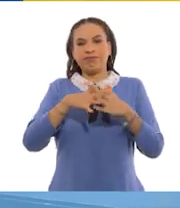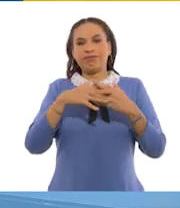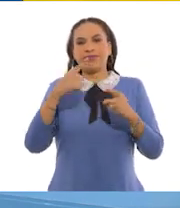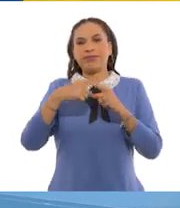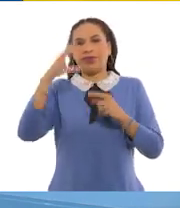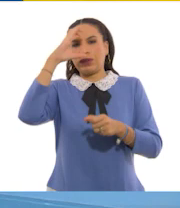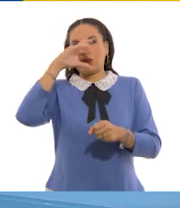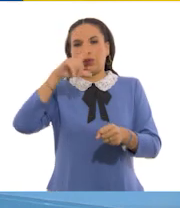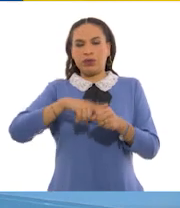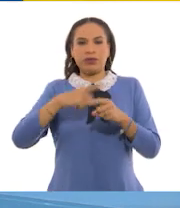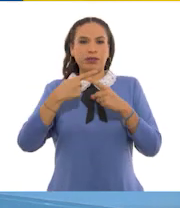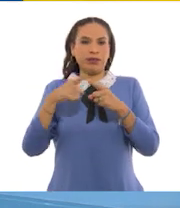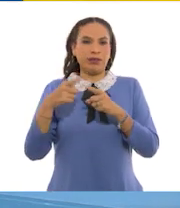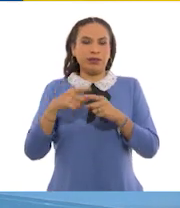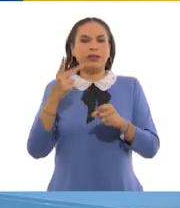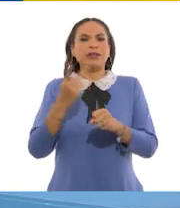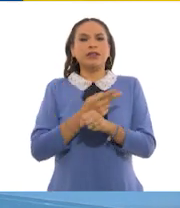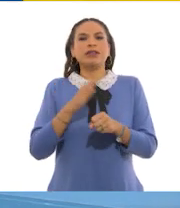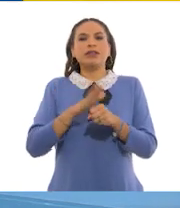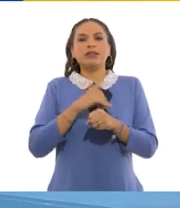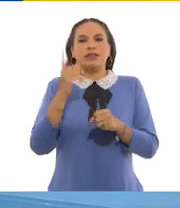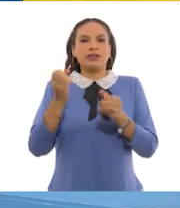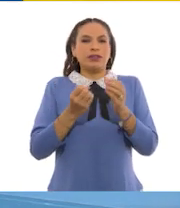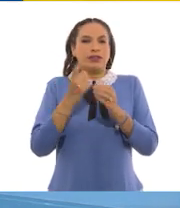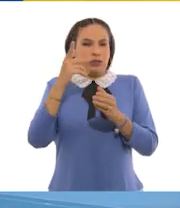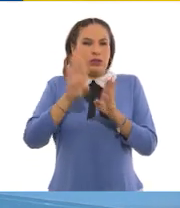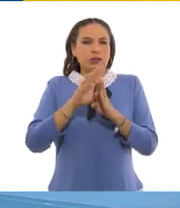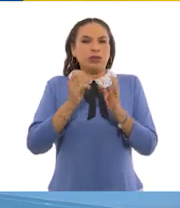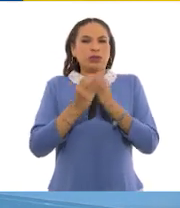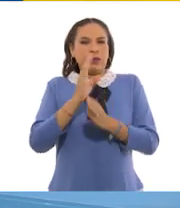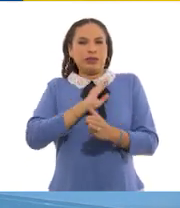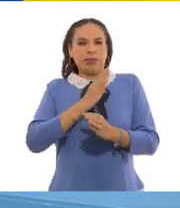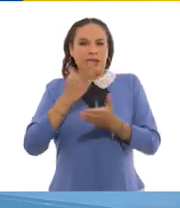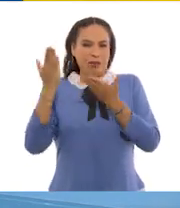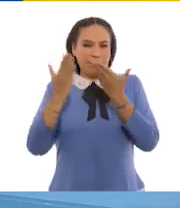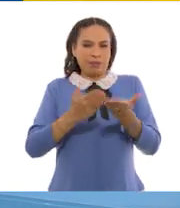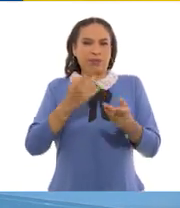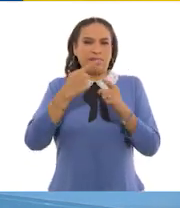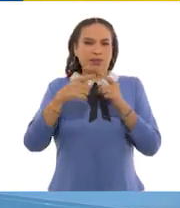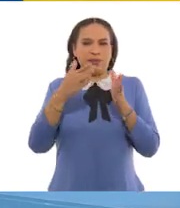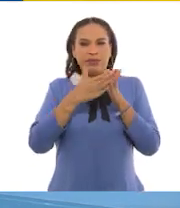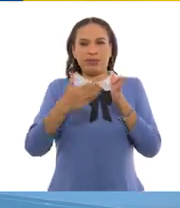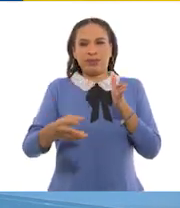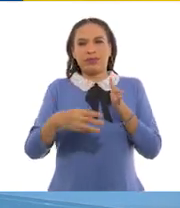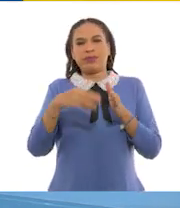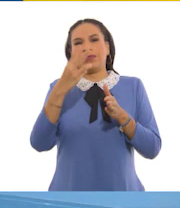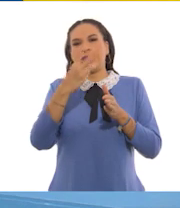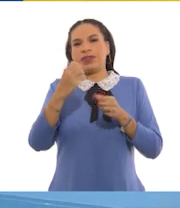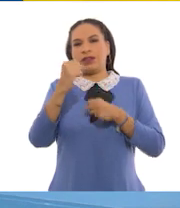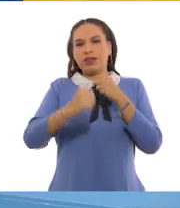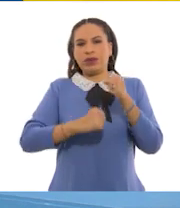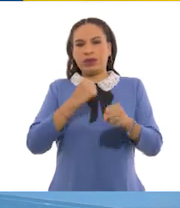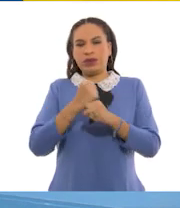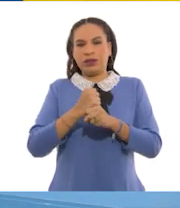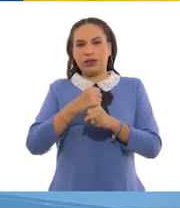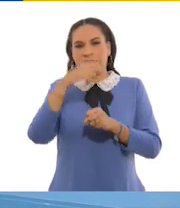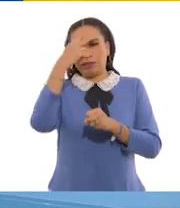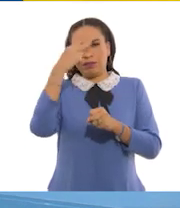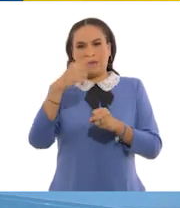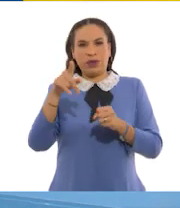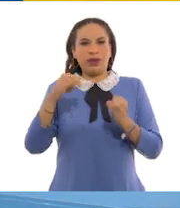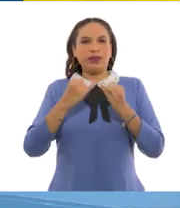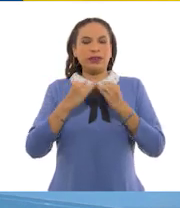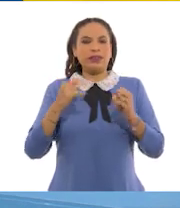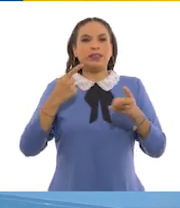culturas. Eso pasó porque a la Nueva España llegaron durante los 3 siglos continuos y en el México